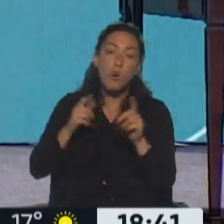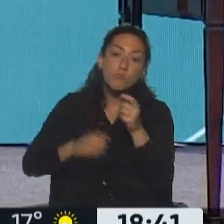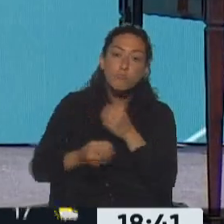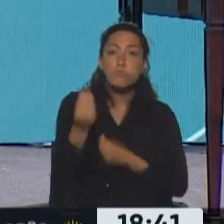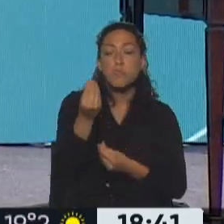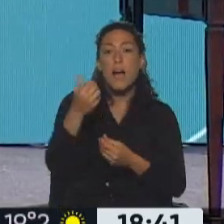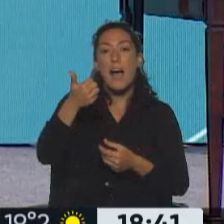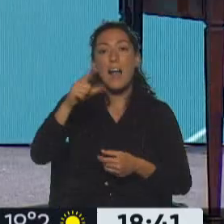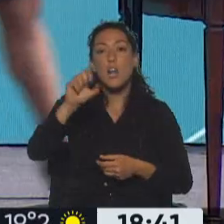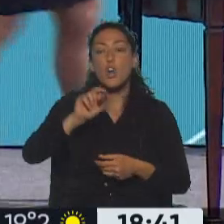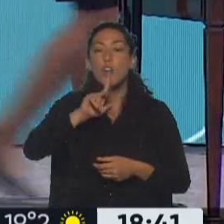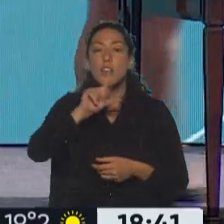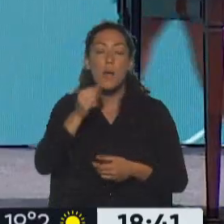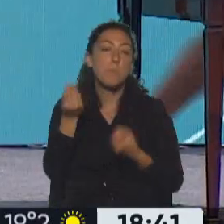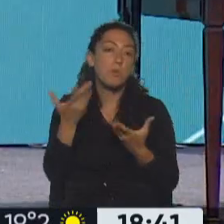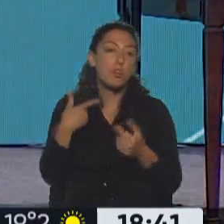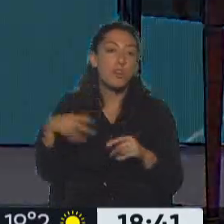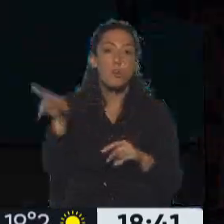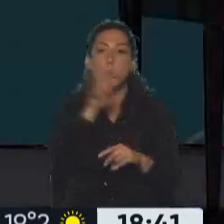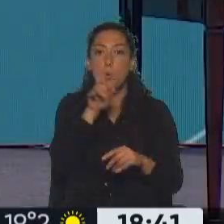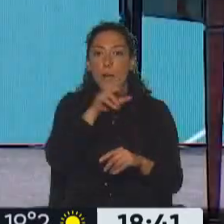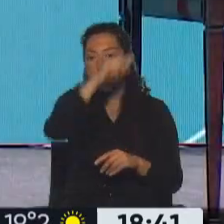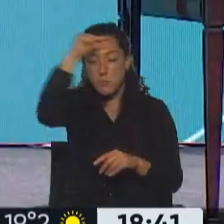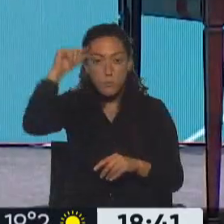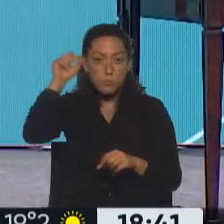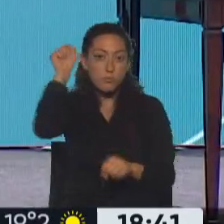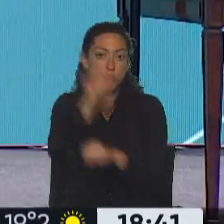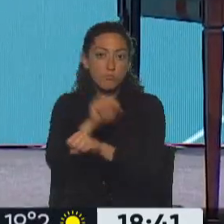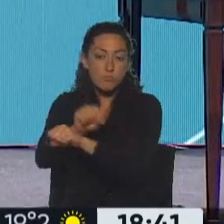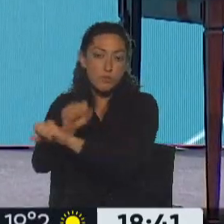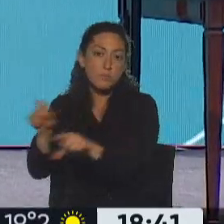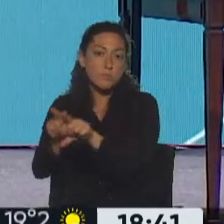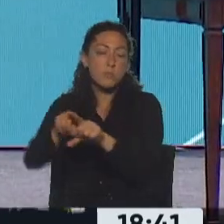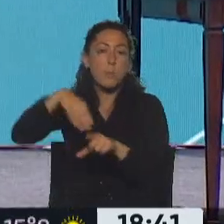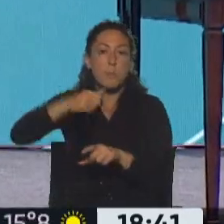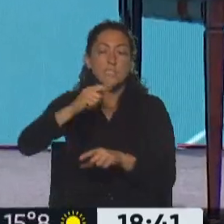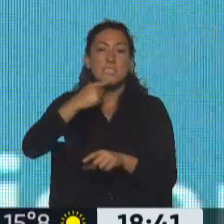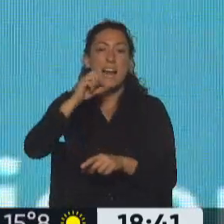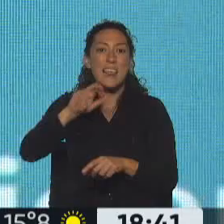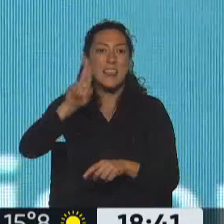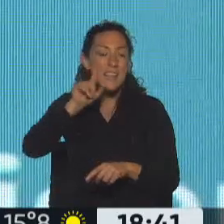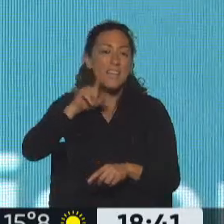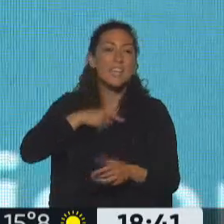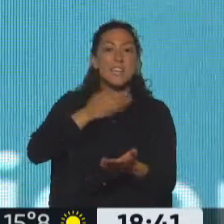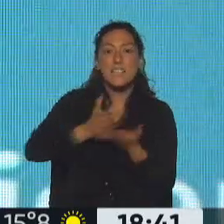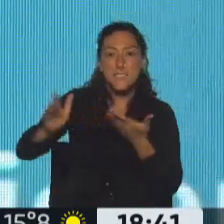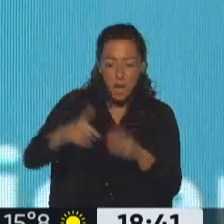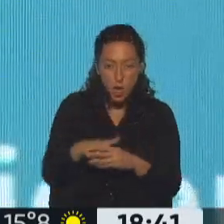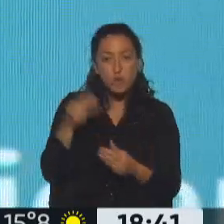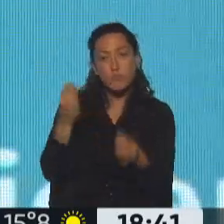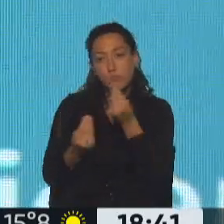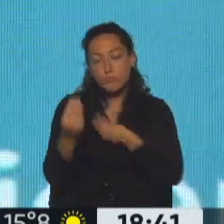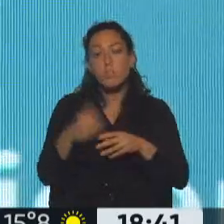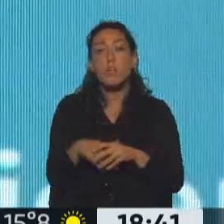Gómez Alcorta tras la detención de mujeres mapuches en el desalojo de Villa Mascardi. Estamos sumando